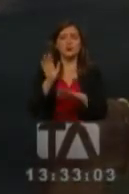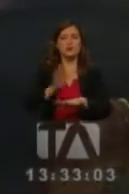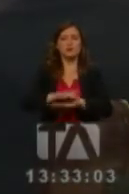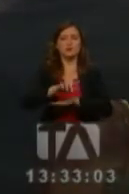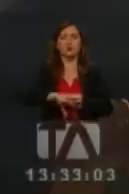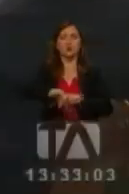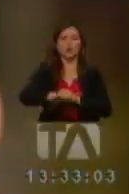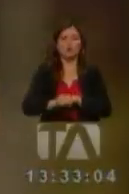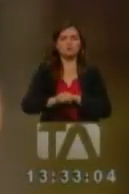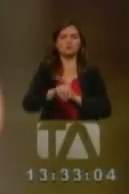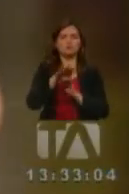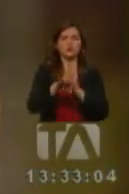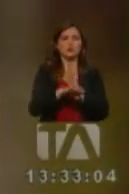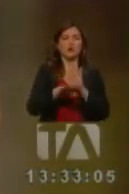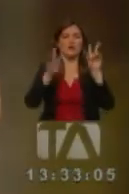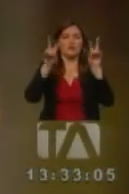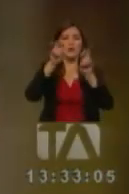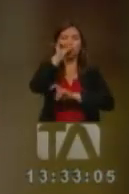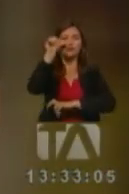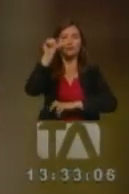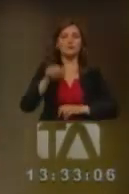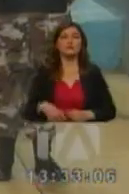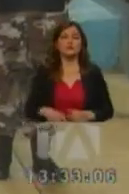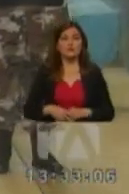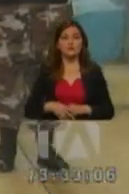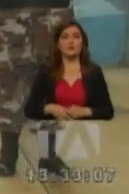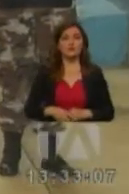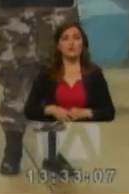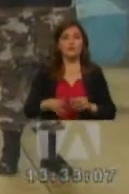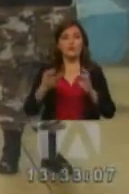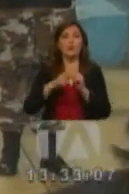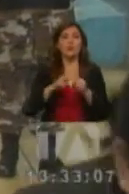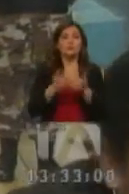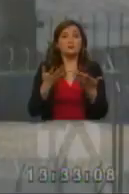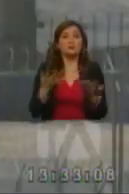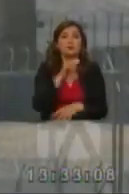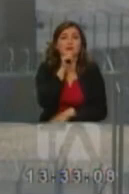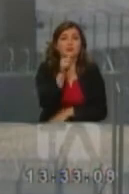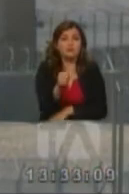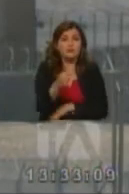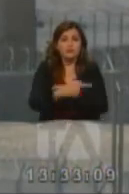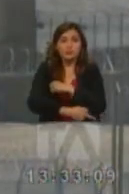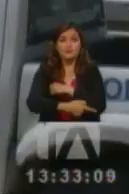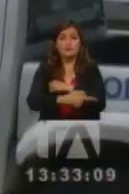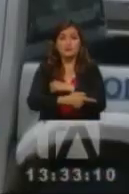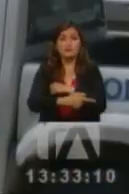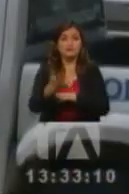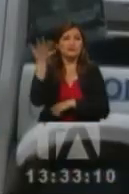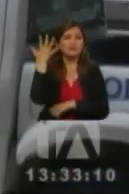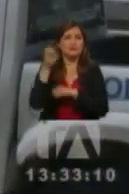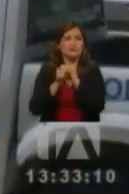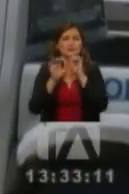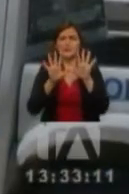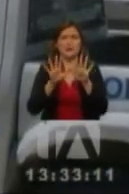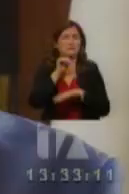acusadas de robos menores y temas de drogas. Ahora el problema no es la falta de sentencia, dice, como ocurría hace más de